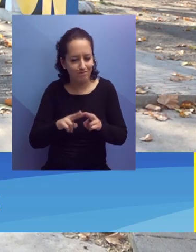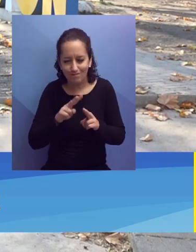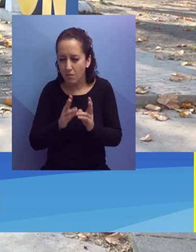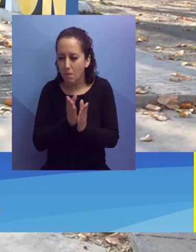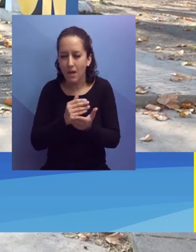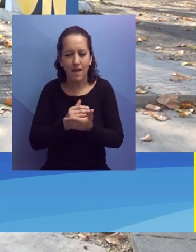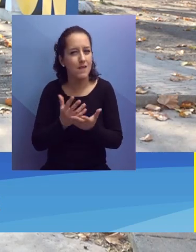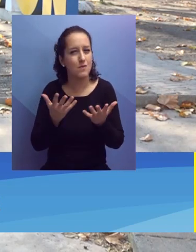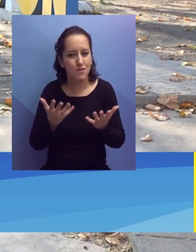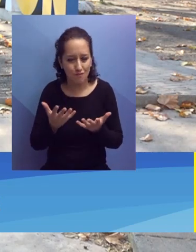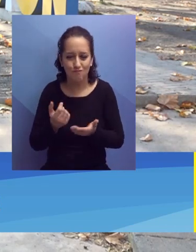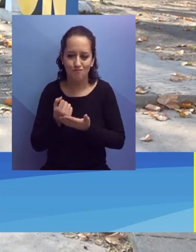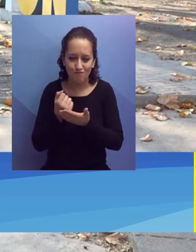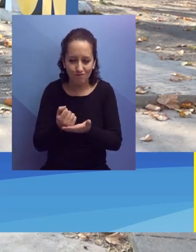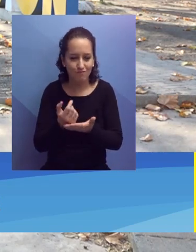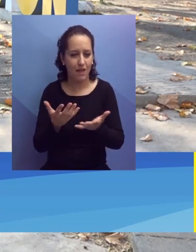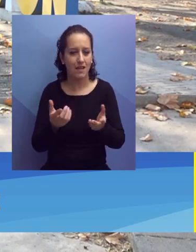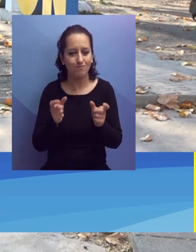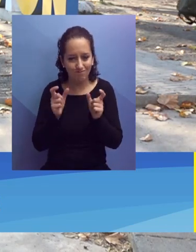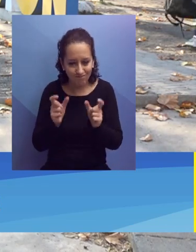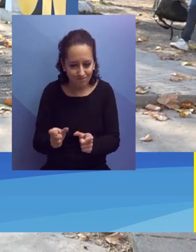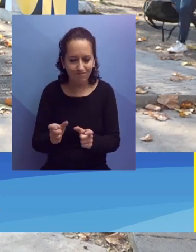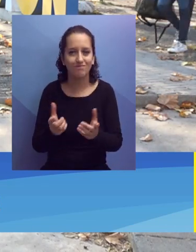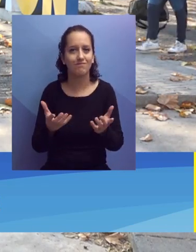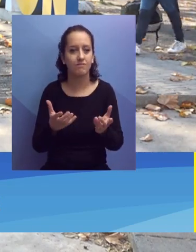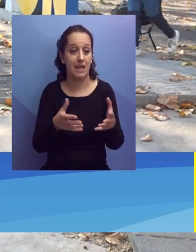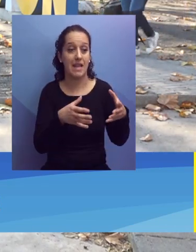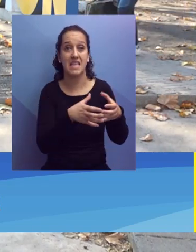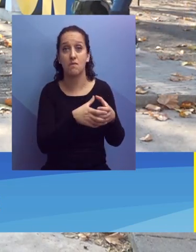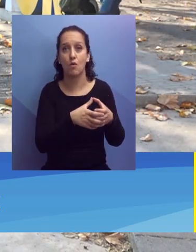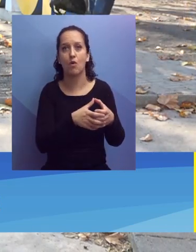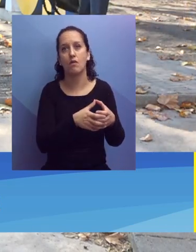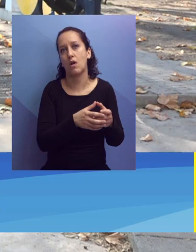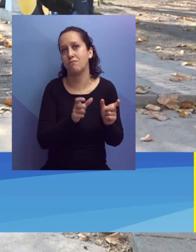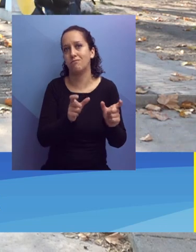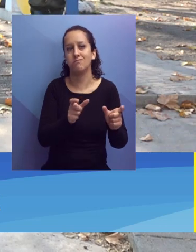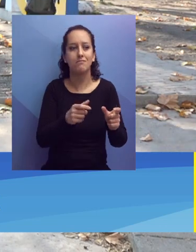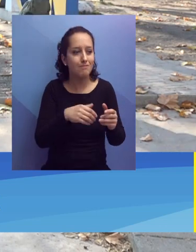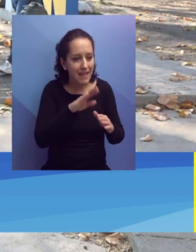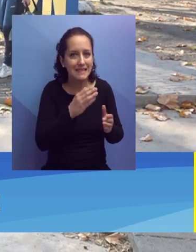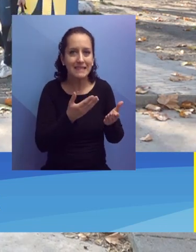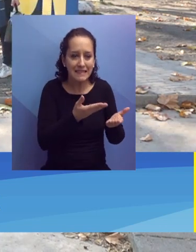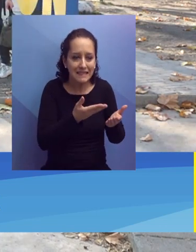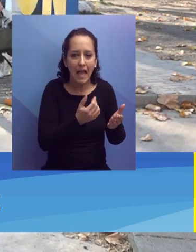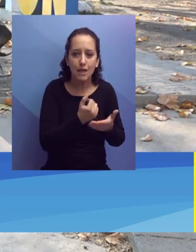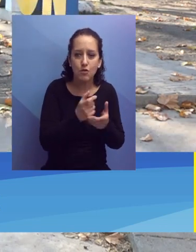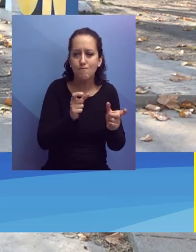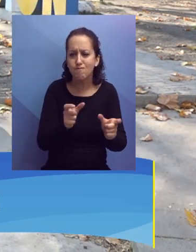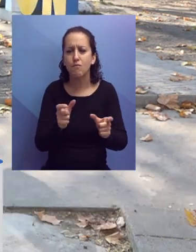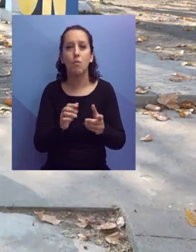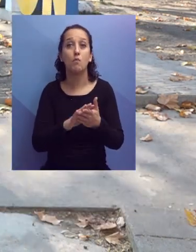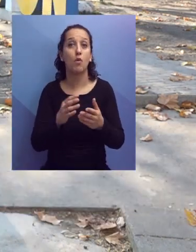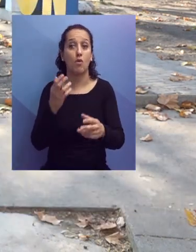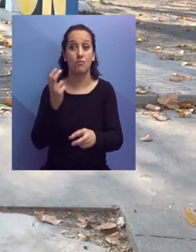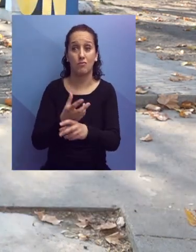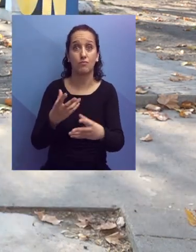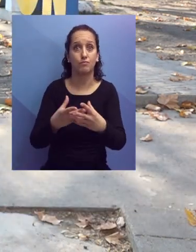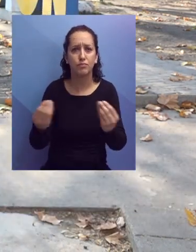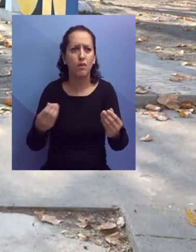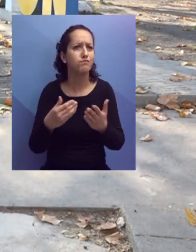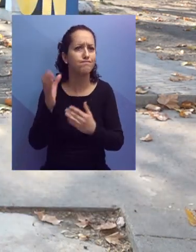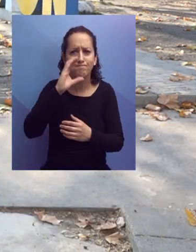diferentes acciones orientadas a mejorar las herramientas de los equipos de seguridad para fortalecer la búsqueda